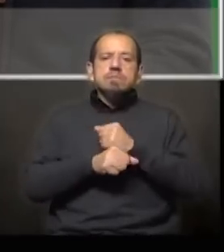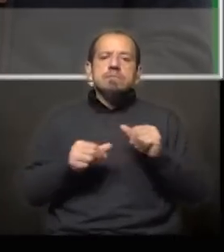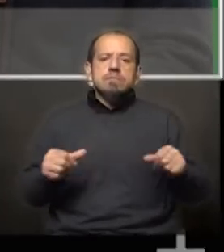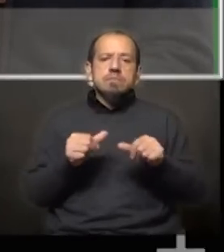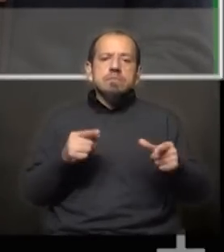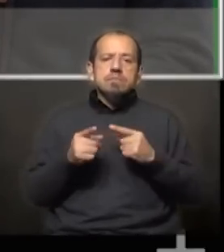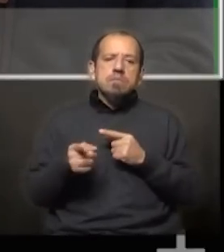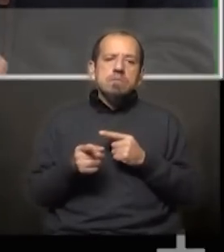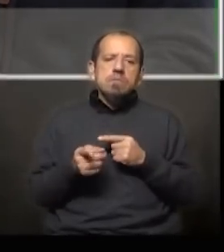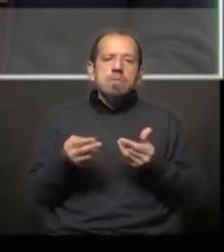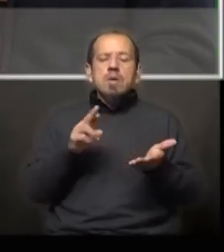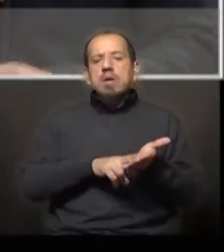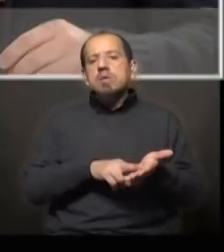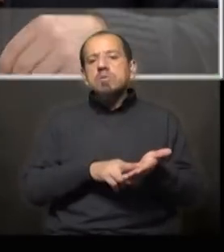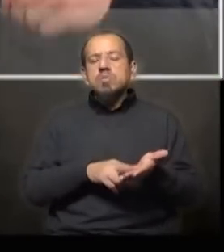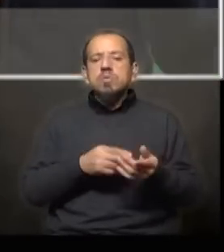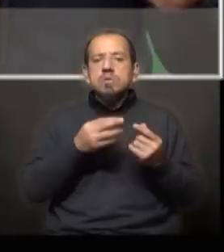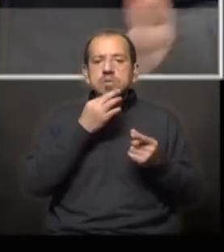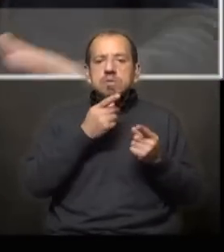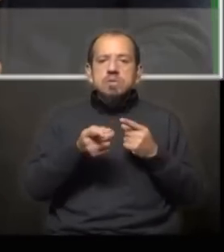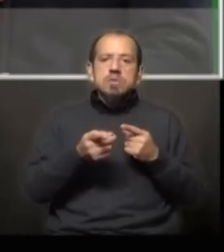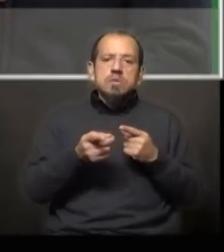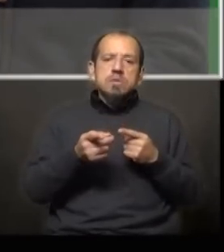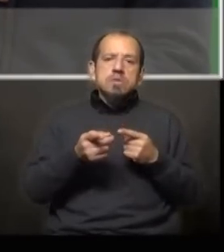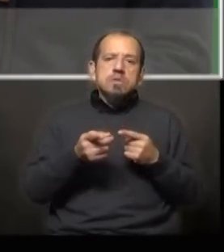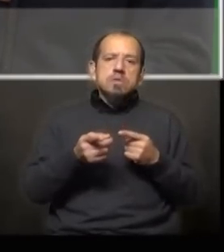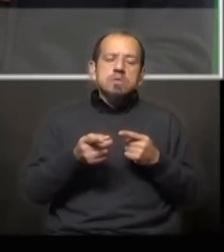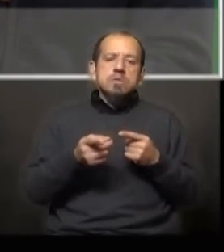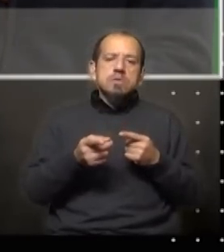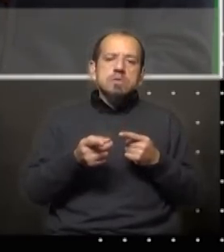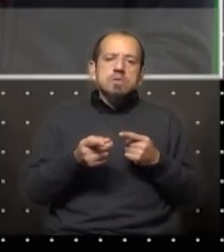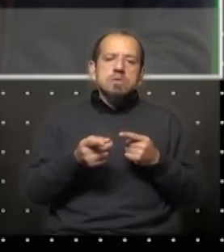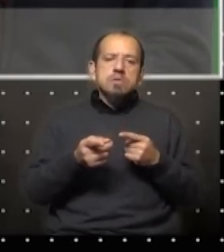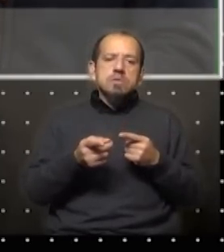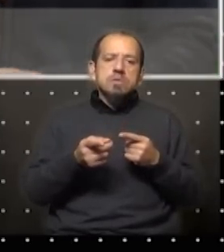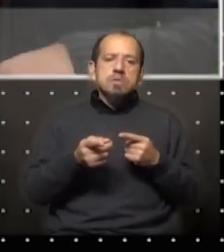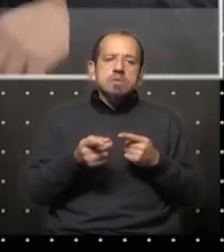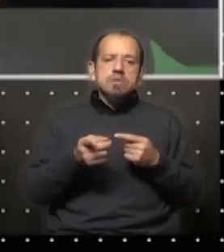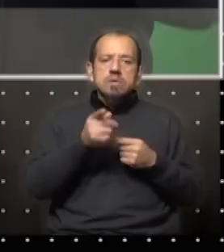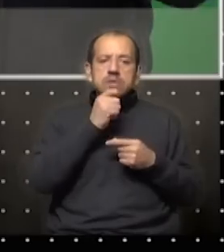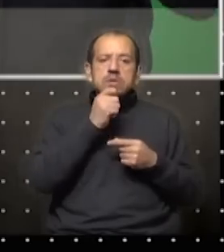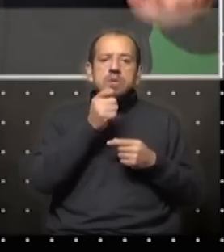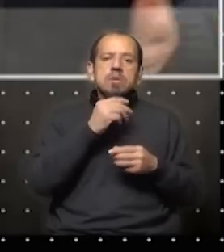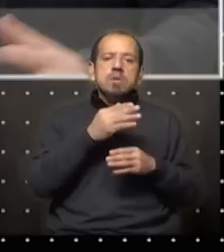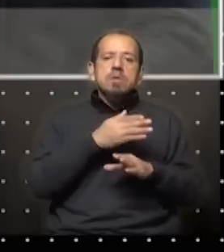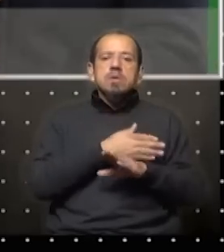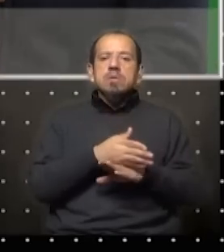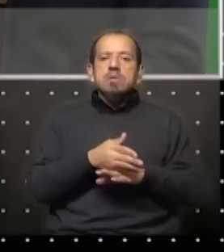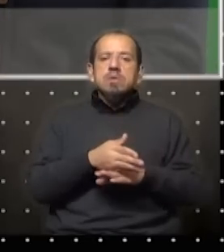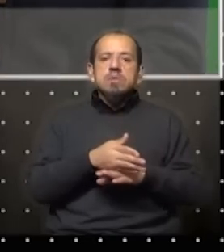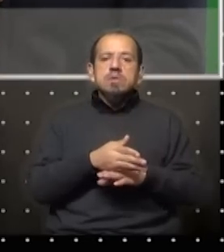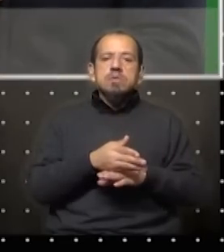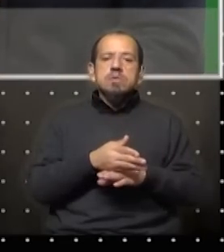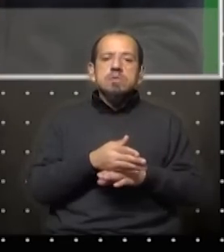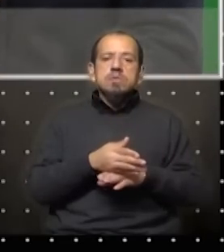eso se resuelve diciendo en un en una entrevista luego de hacer una locución